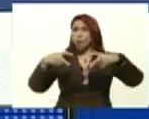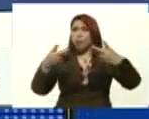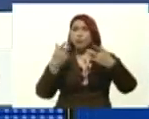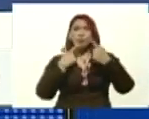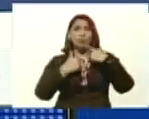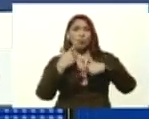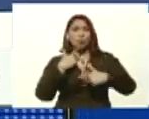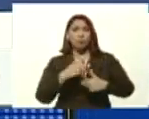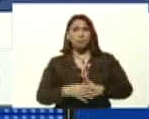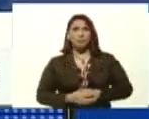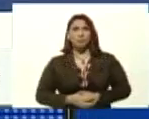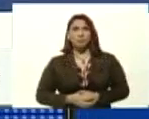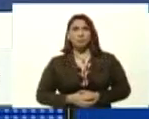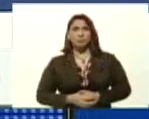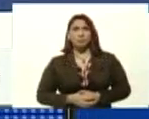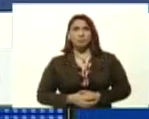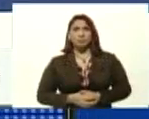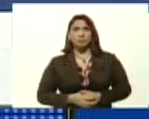Tricolor?